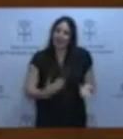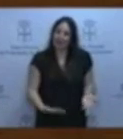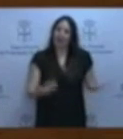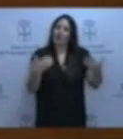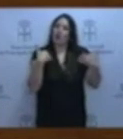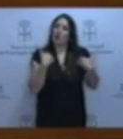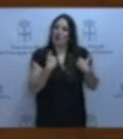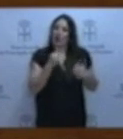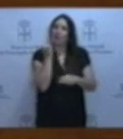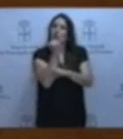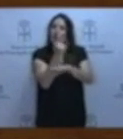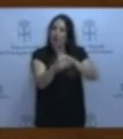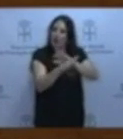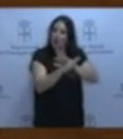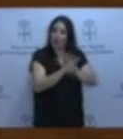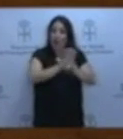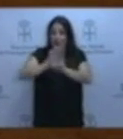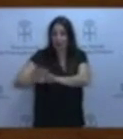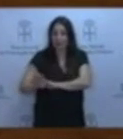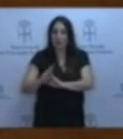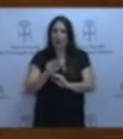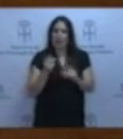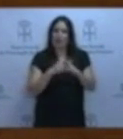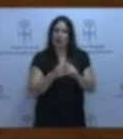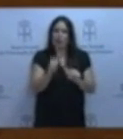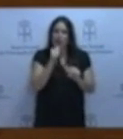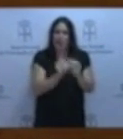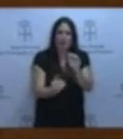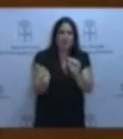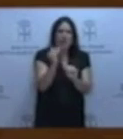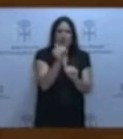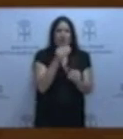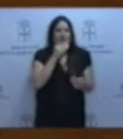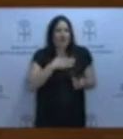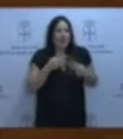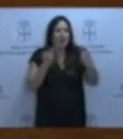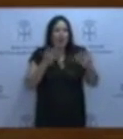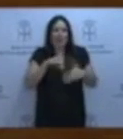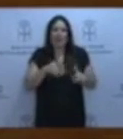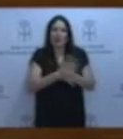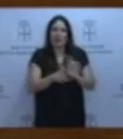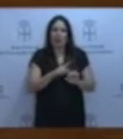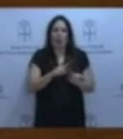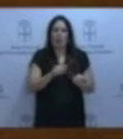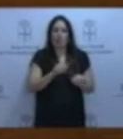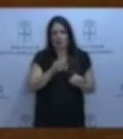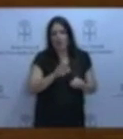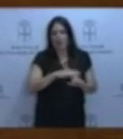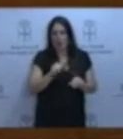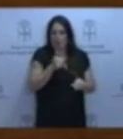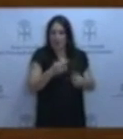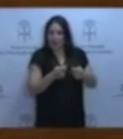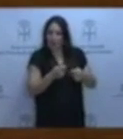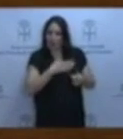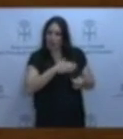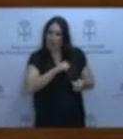institucional. Ciudadanos que veían incrementadas la factura del agua. No entendían por qué un bien público se convertía en carne de cañón al negocio privado. Mineros